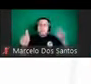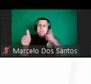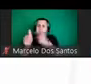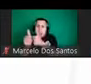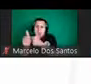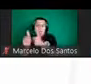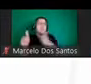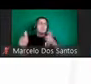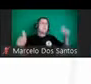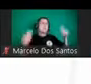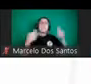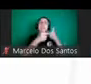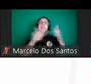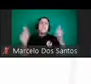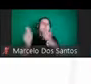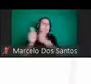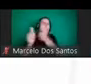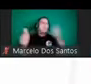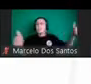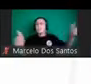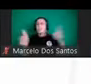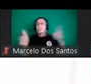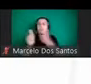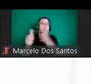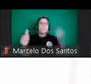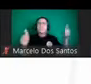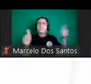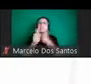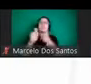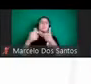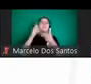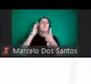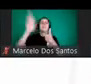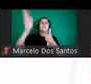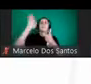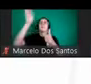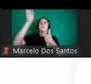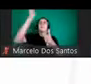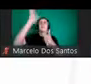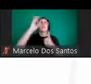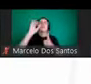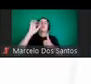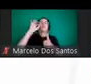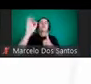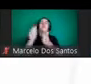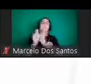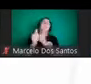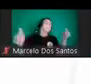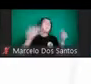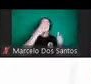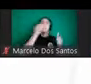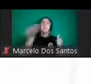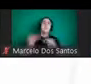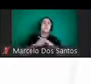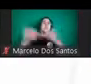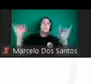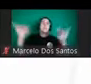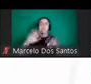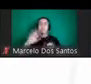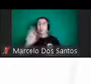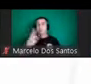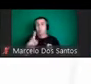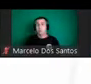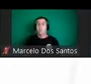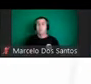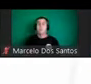las posibles dificultades y tratar de encontrar soluciones, ¿verdad? A hacer esa transferencia de información, ¿verdad?